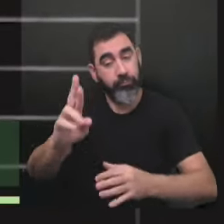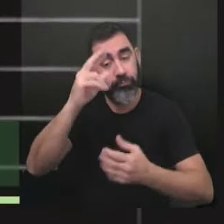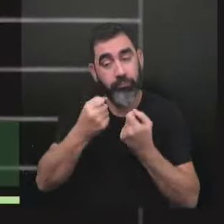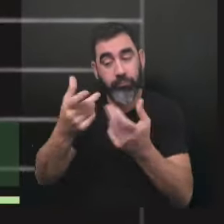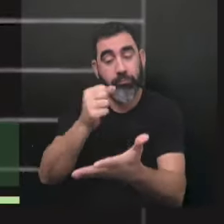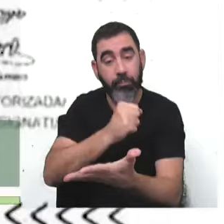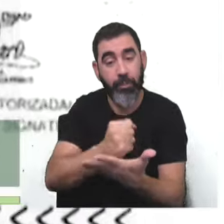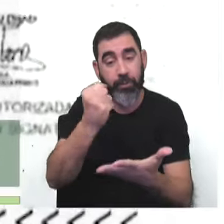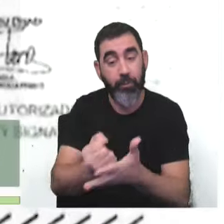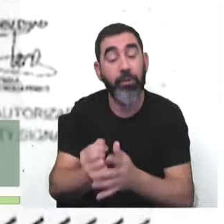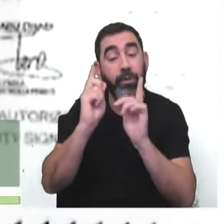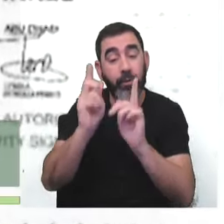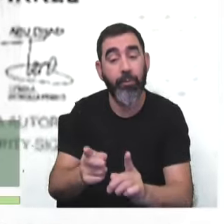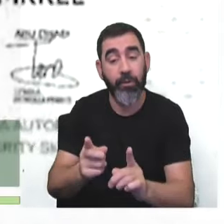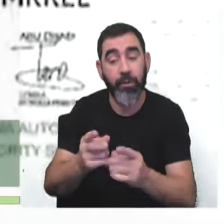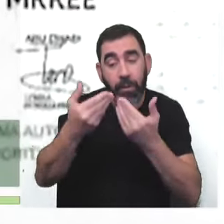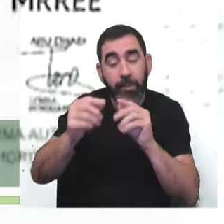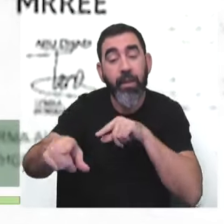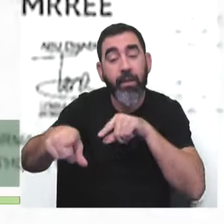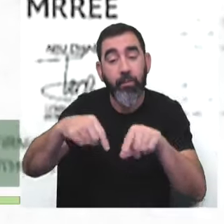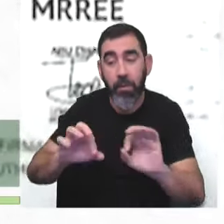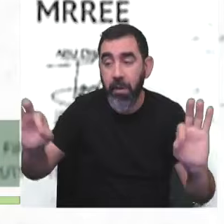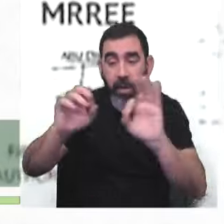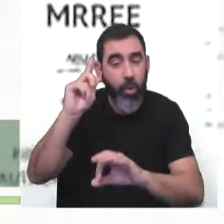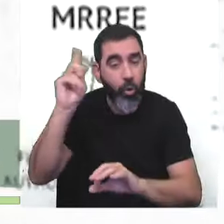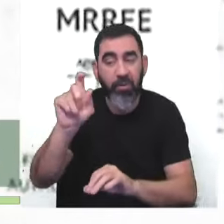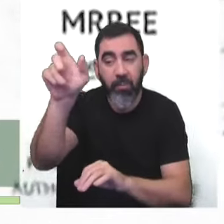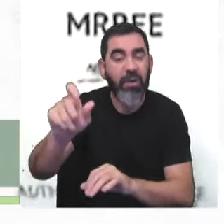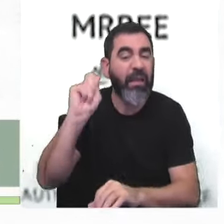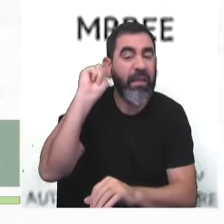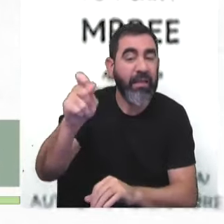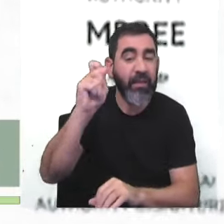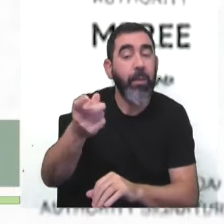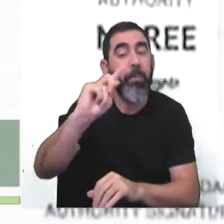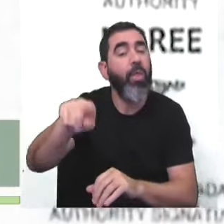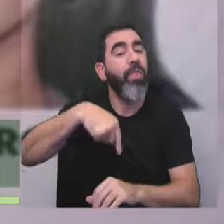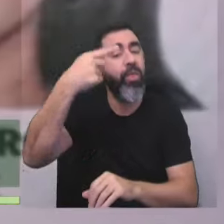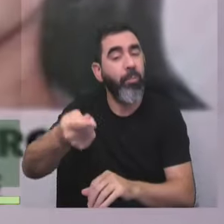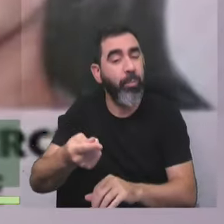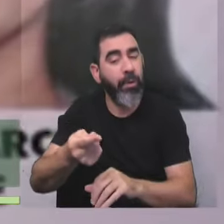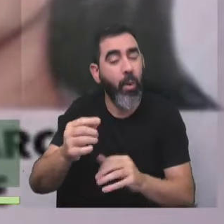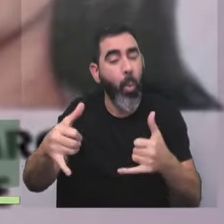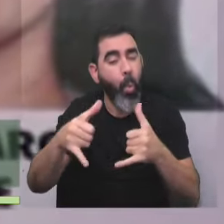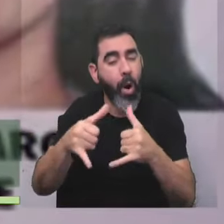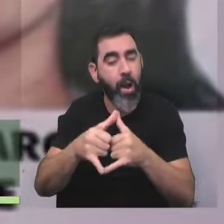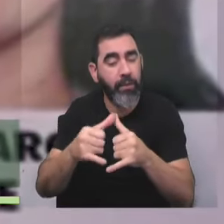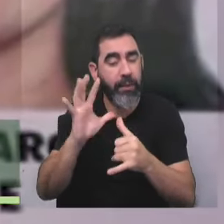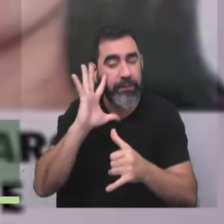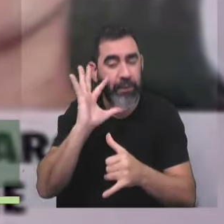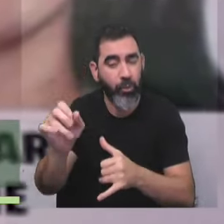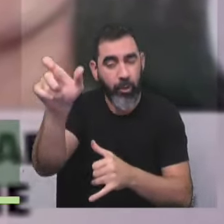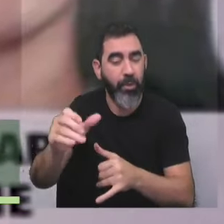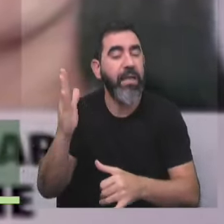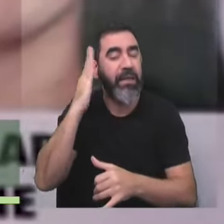pasaporte y además dijeron que cuando se inició el trámite nadie sabía quién era marset sin embargo Posteriormente se filtraron chats que evidenciaron que los jerarcas